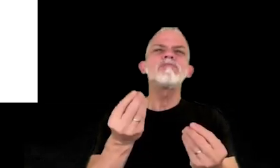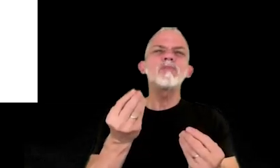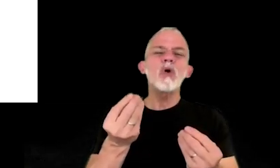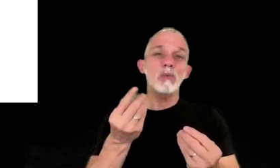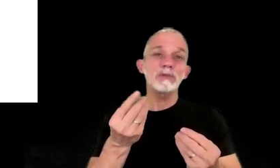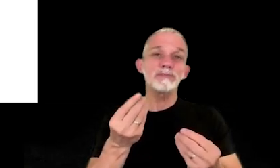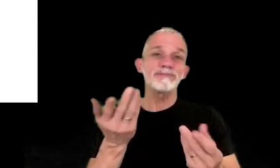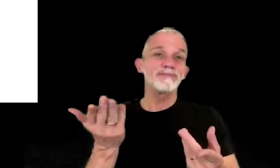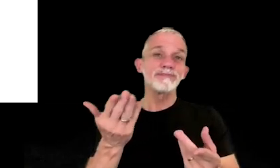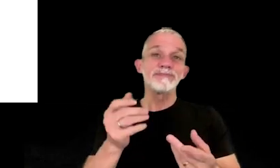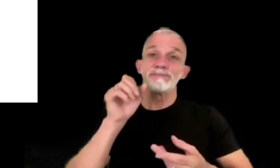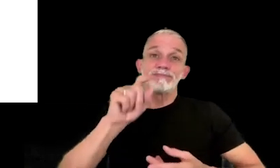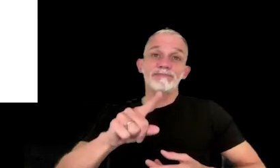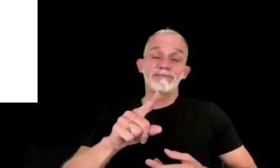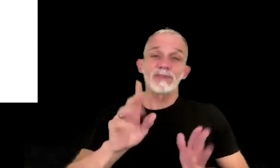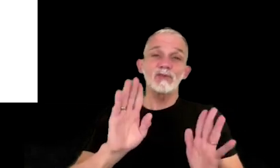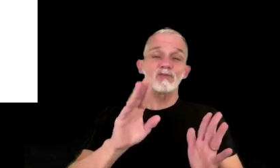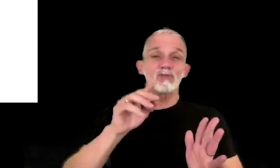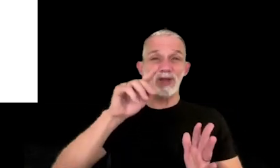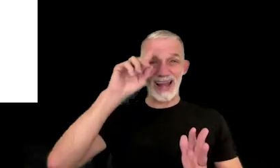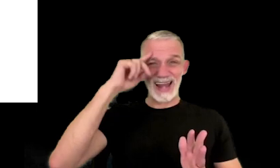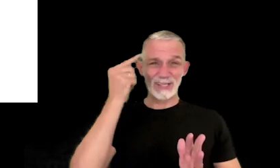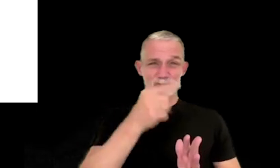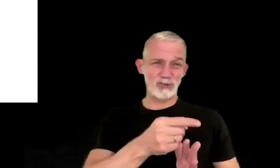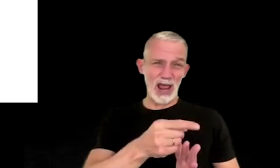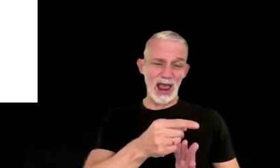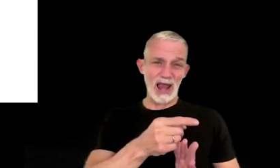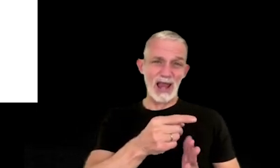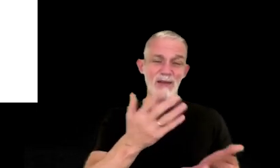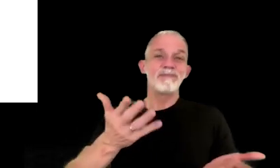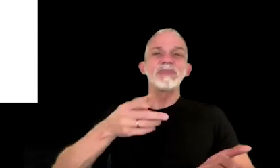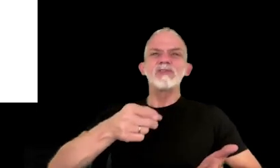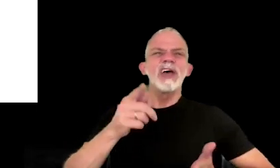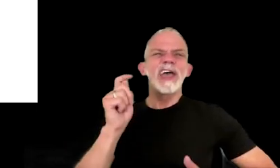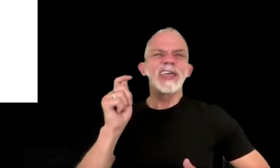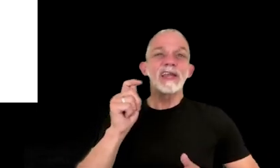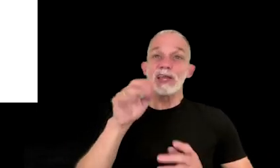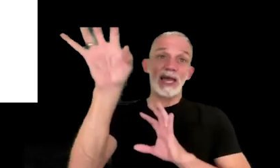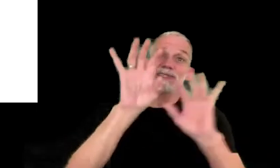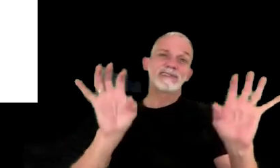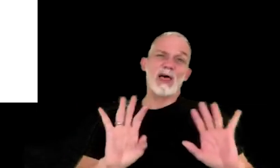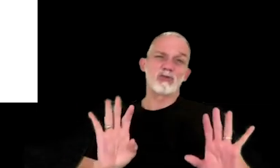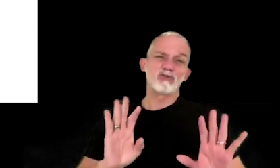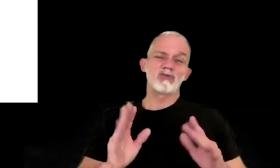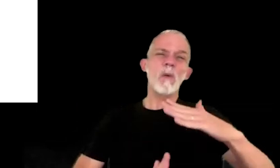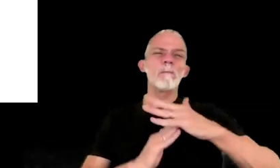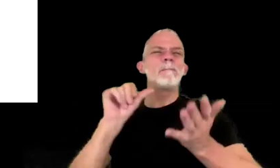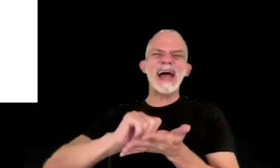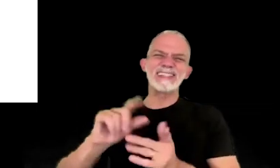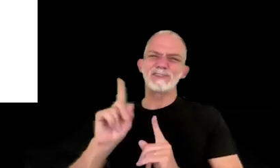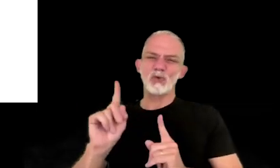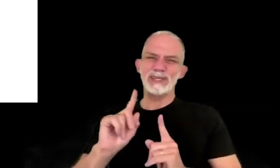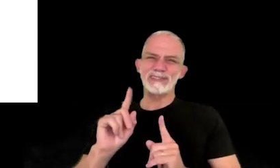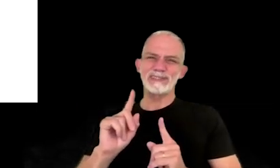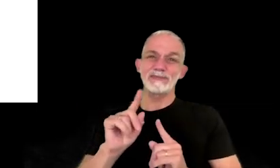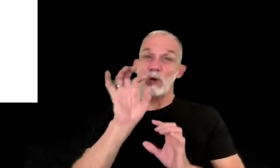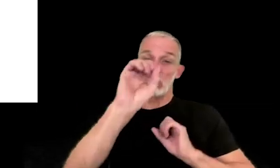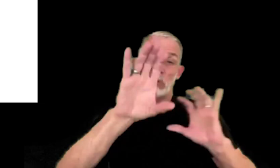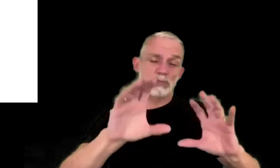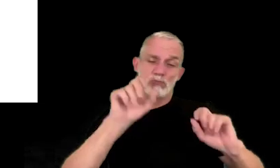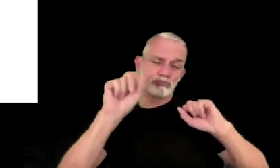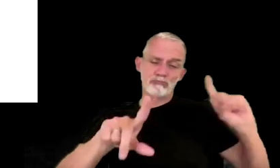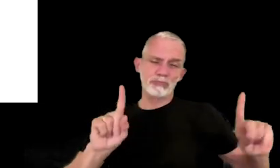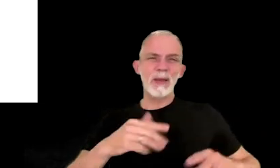totalmente en carácter subnacional. O sea, lo realizan los estados. Por eso ustedes recuerden que cuando el presidente